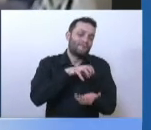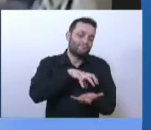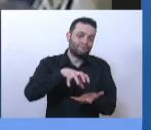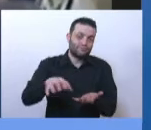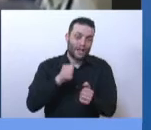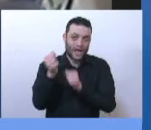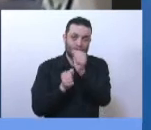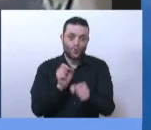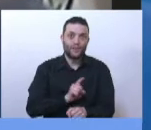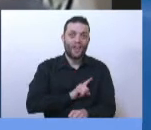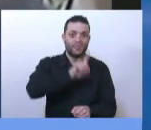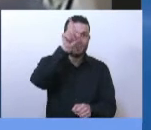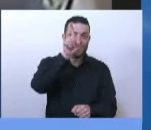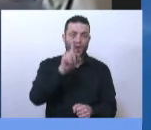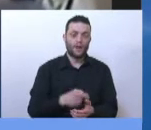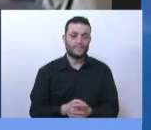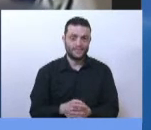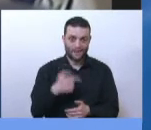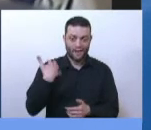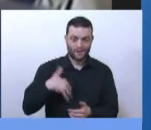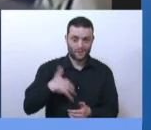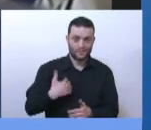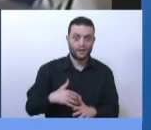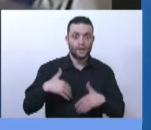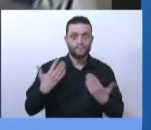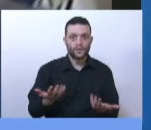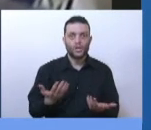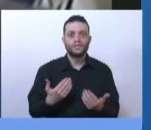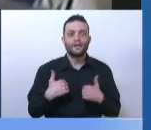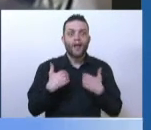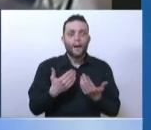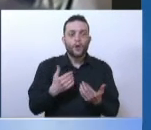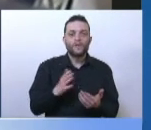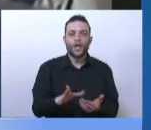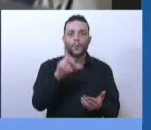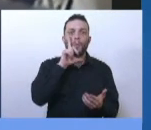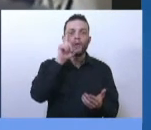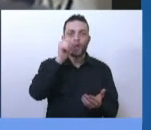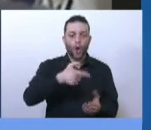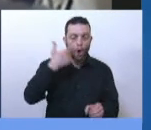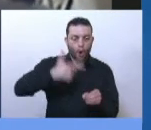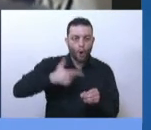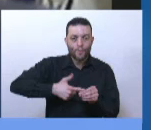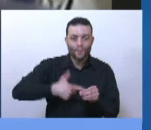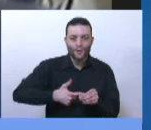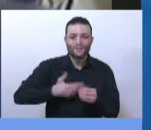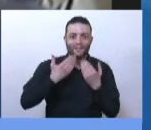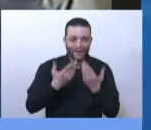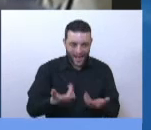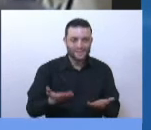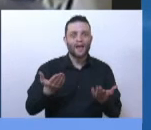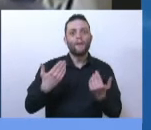eso el uso de biocombustible nos va a permitir diversificar la matriz